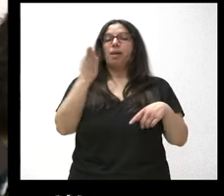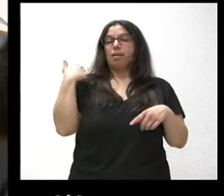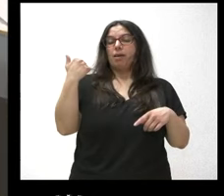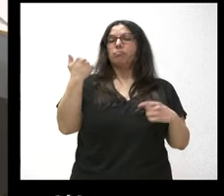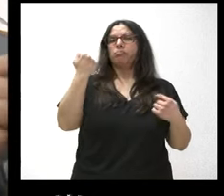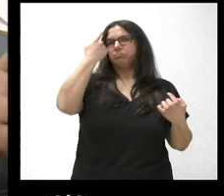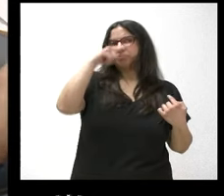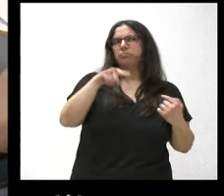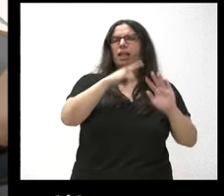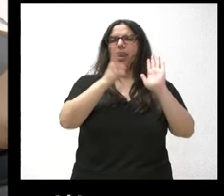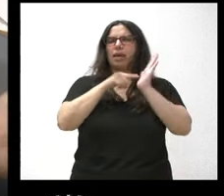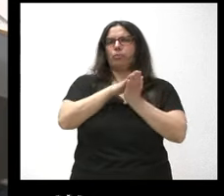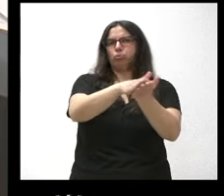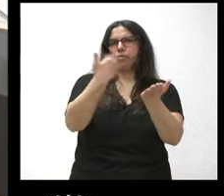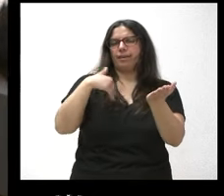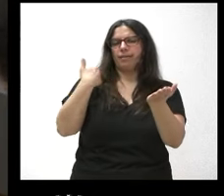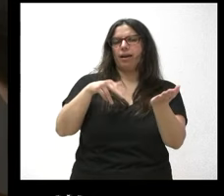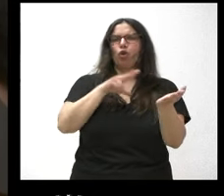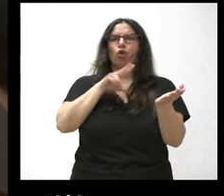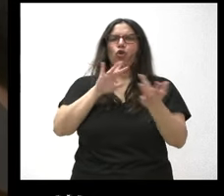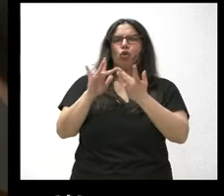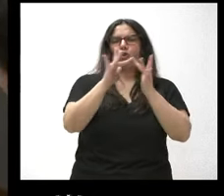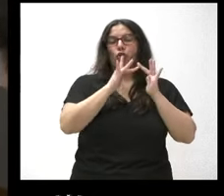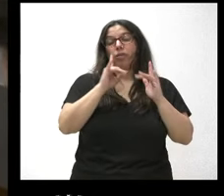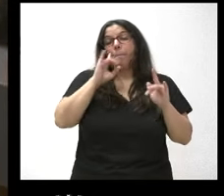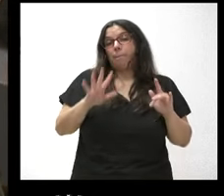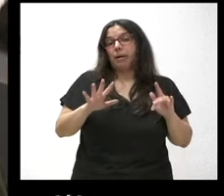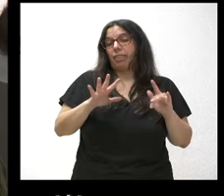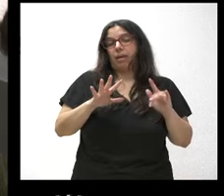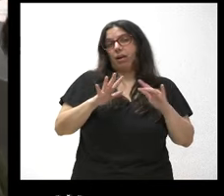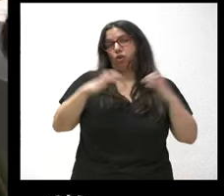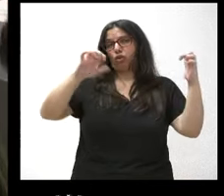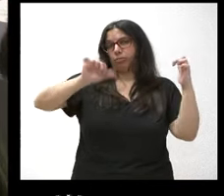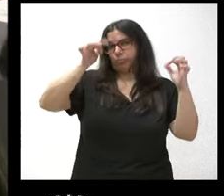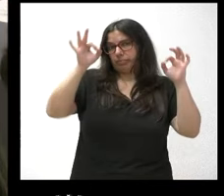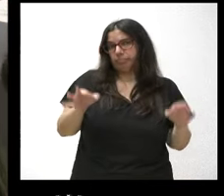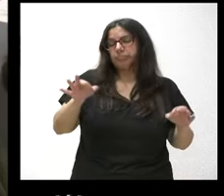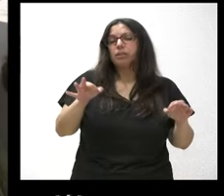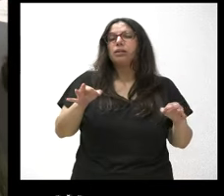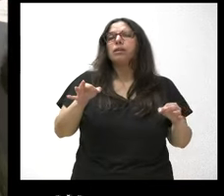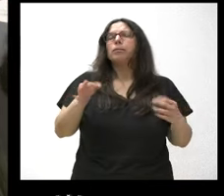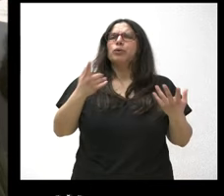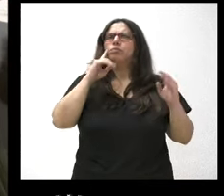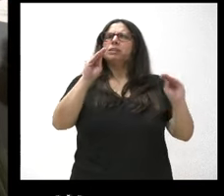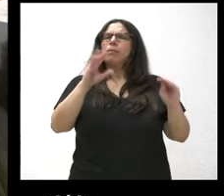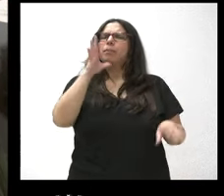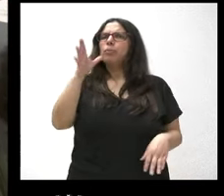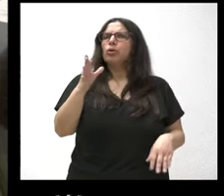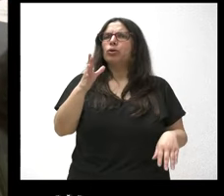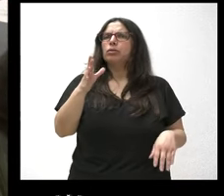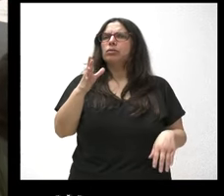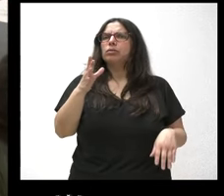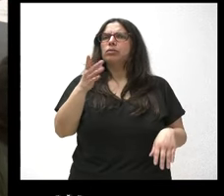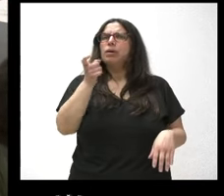esta ley de concordia, presumiblemente pasará el trámite parlamentario, llama la atención que no se incluya el